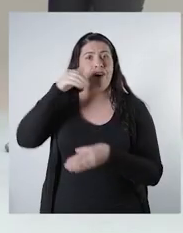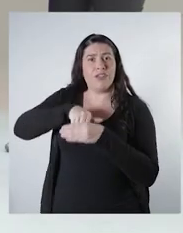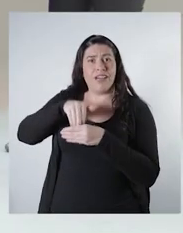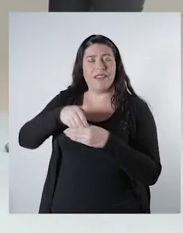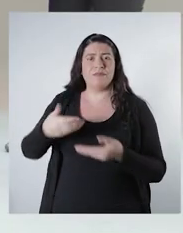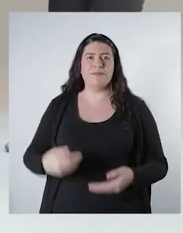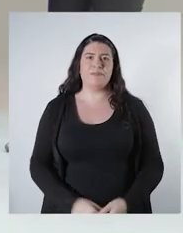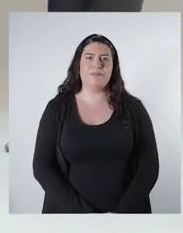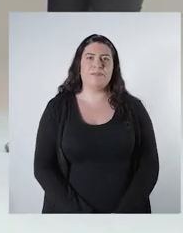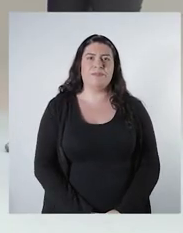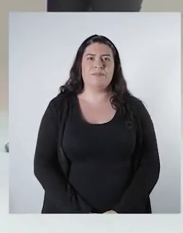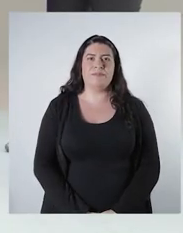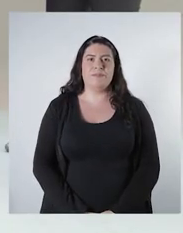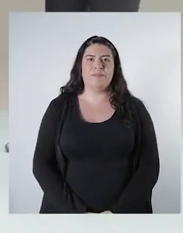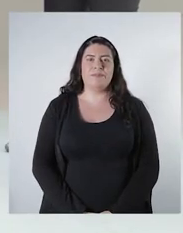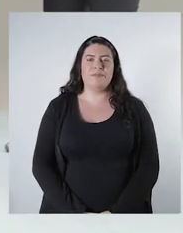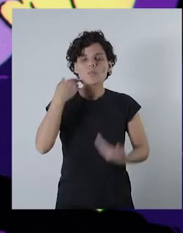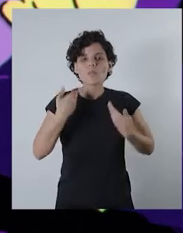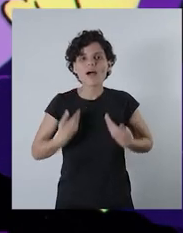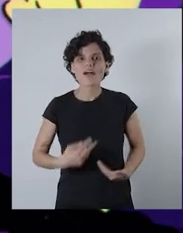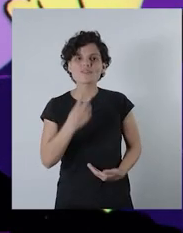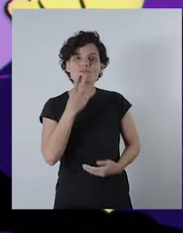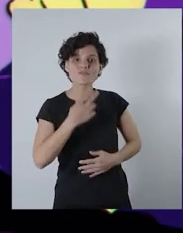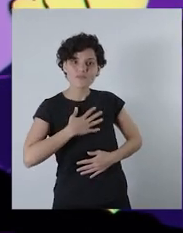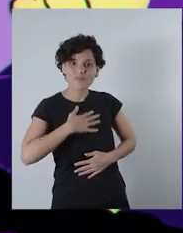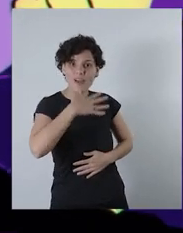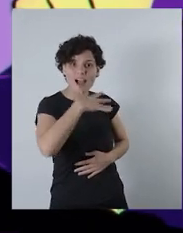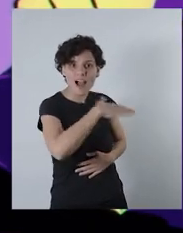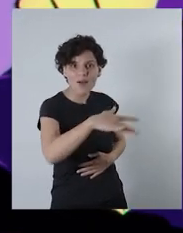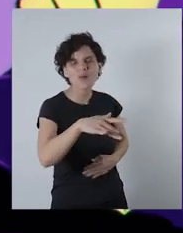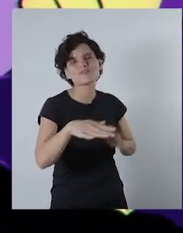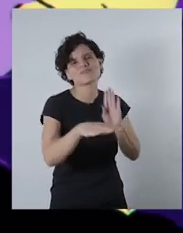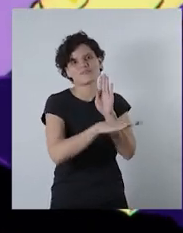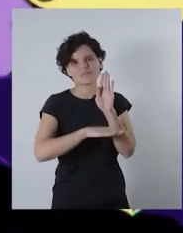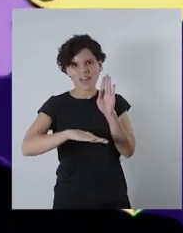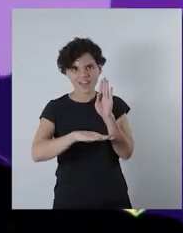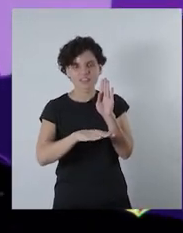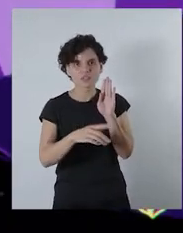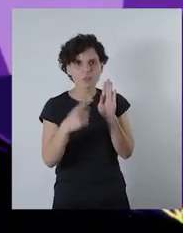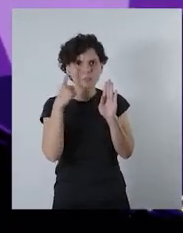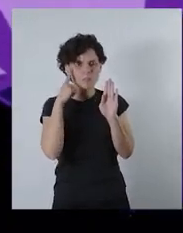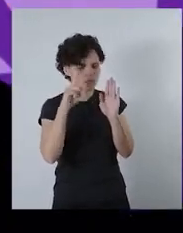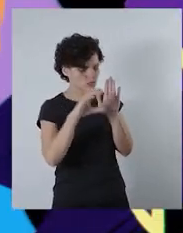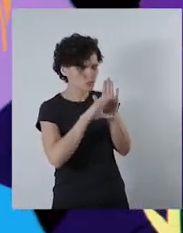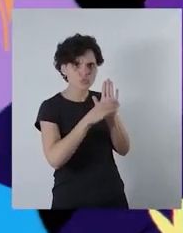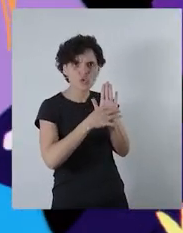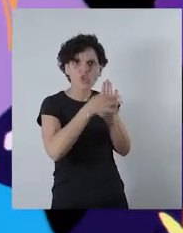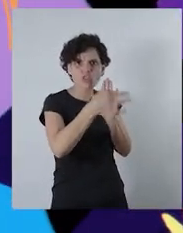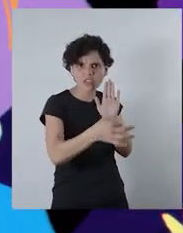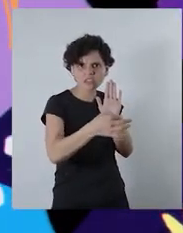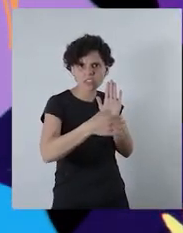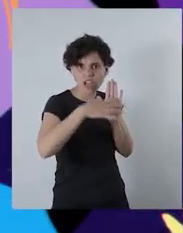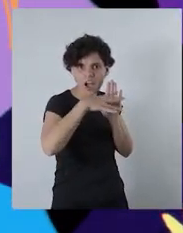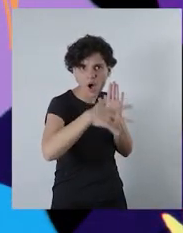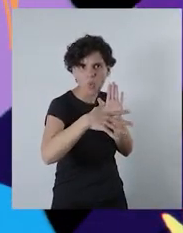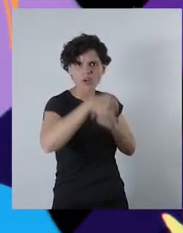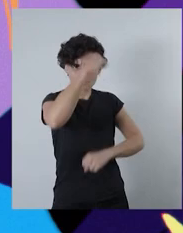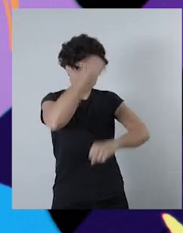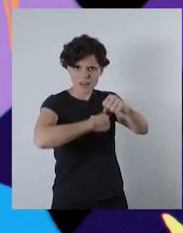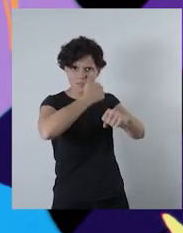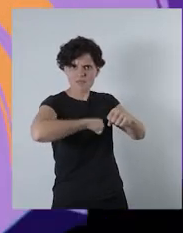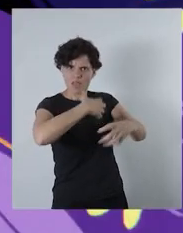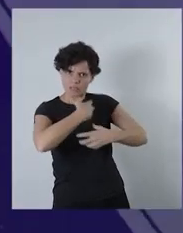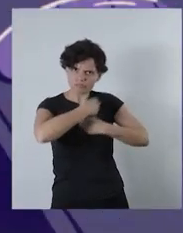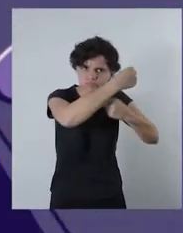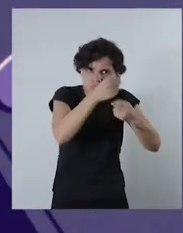Vengan a votar. El agua es la base de la vida de todo ser humano, pero la Constitución la establece como un bien que puede